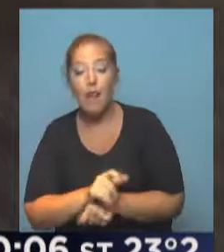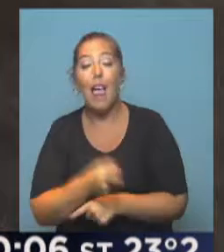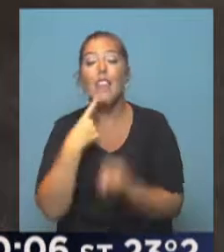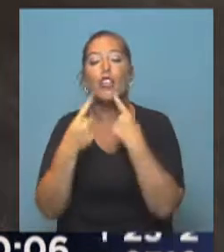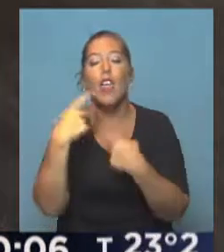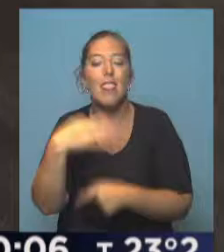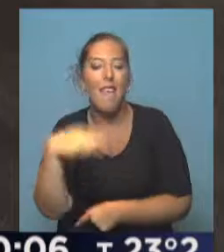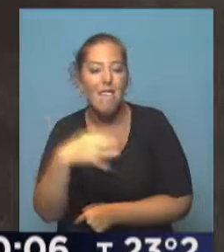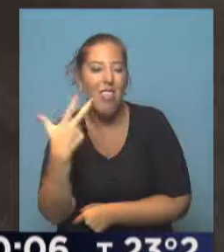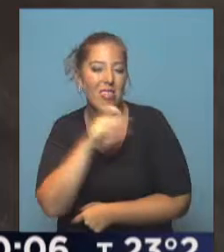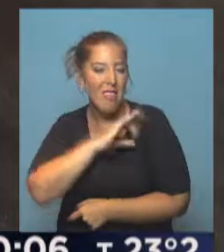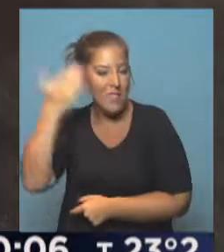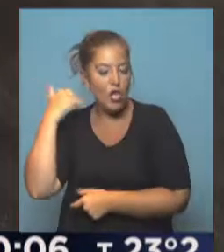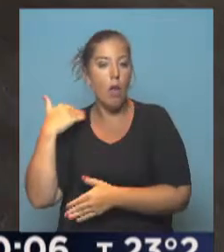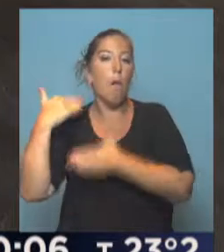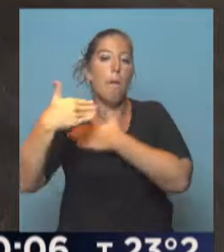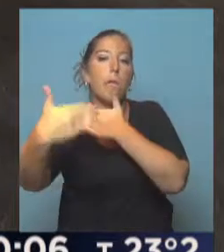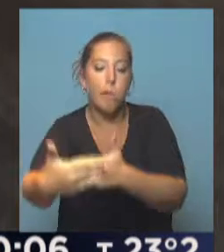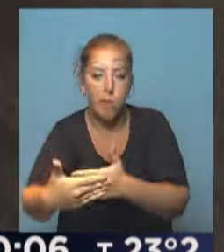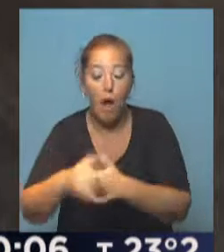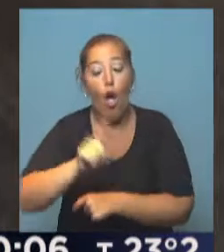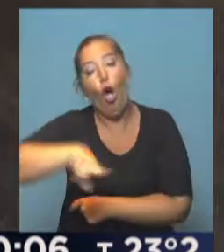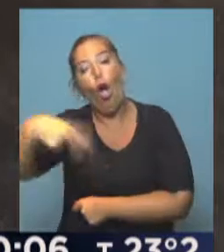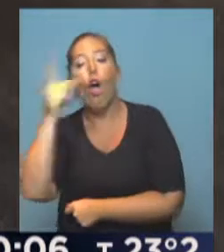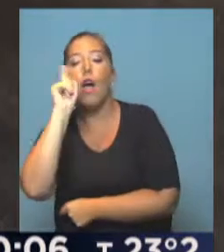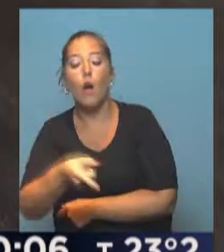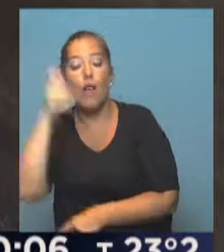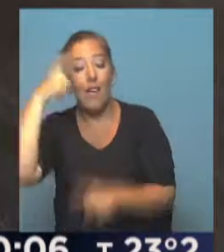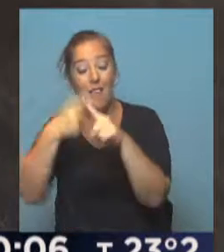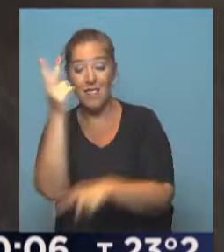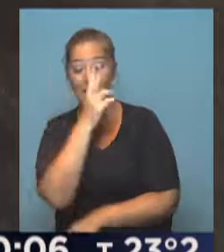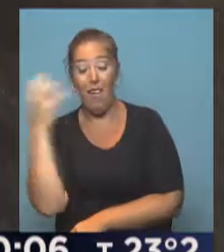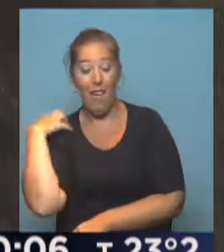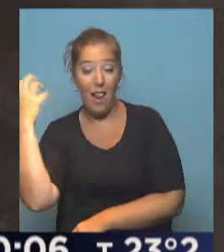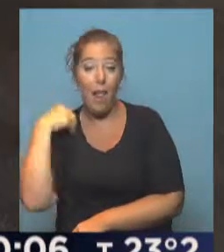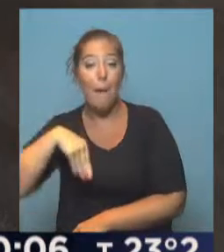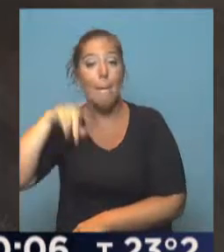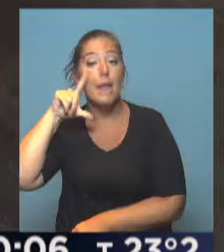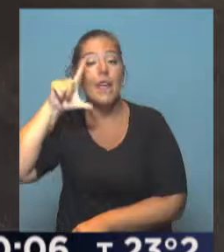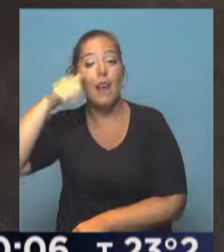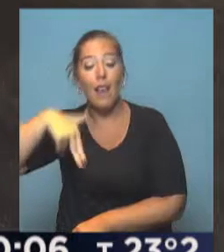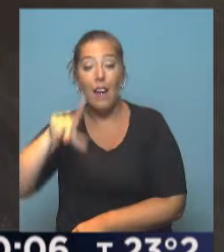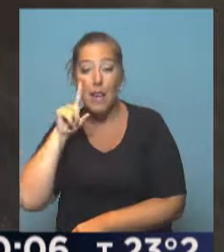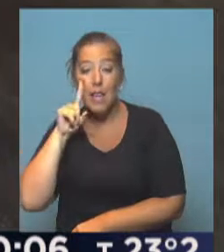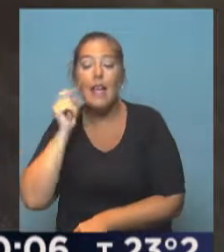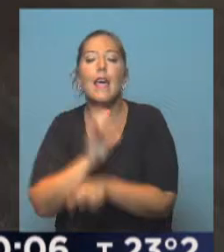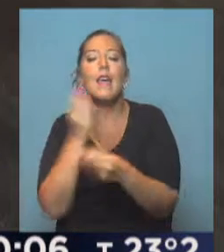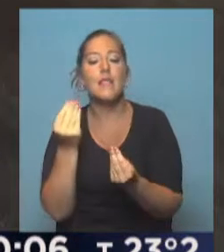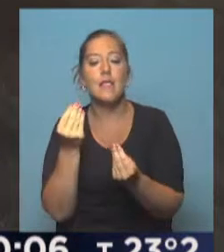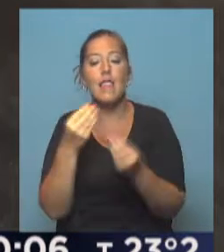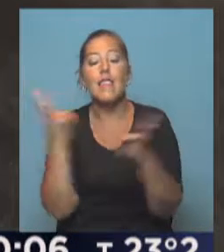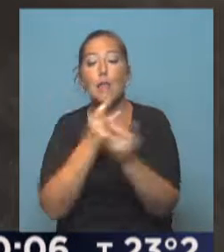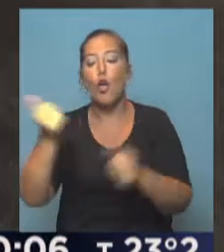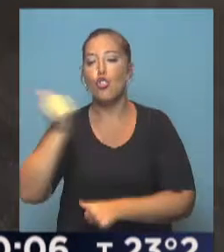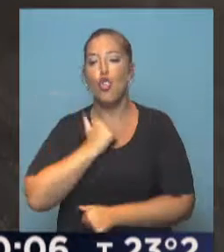y se vino demorando. Está la otra causa que tiene el ex general Milani retirado ahora, que es la de Alberto Leo, la desaparición